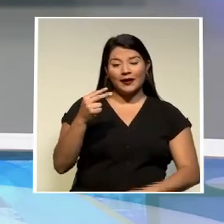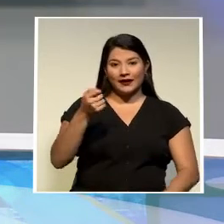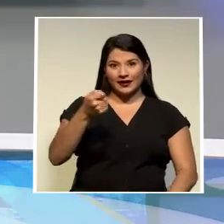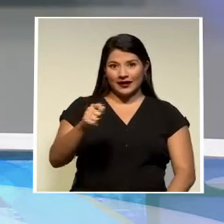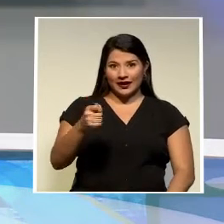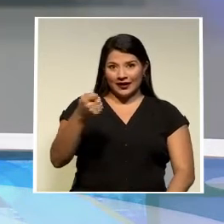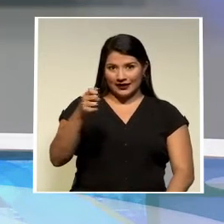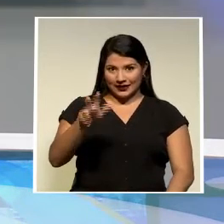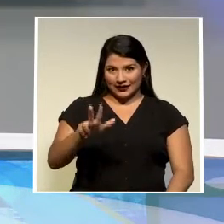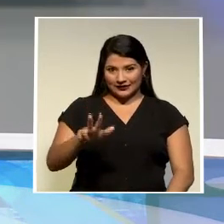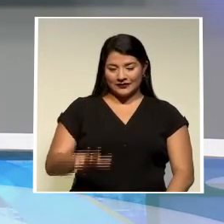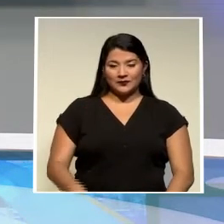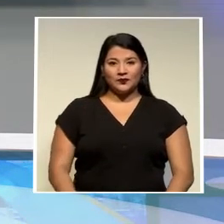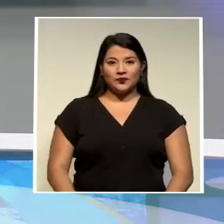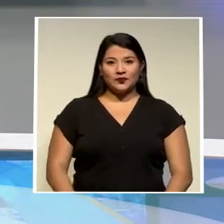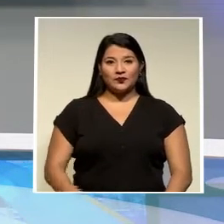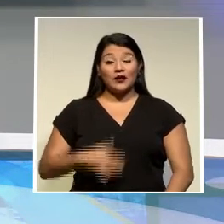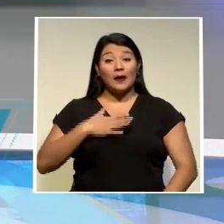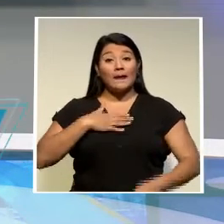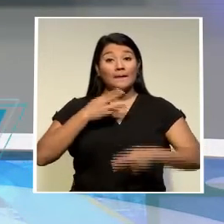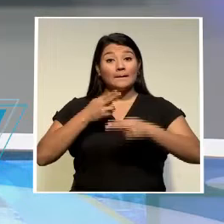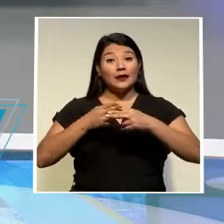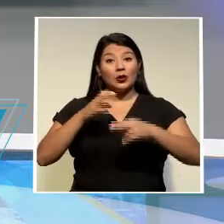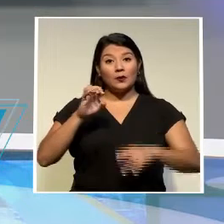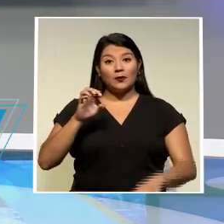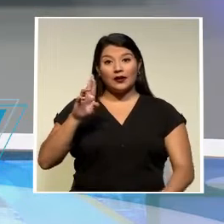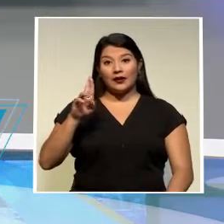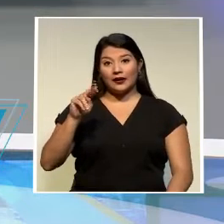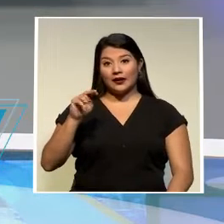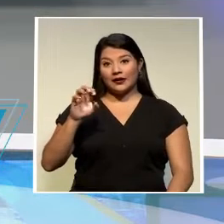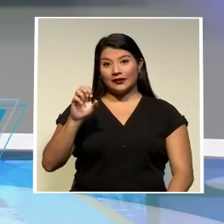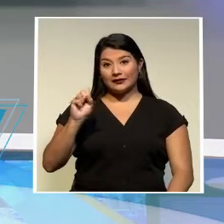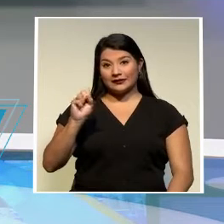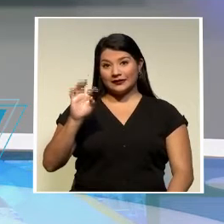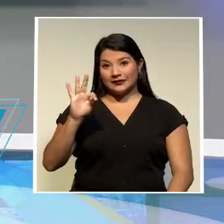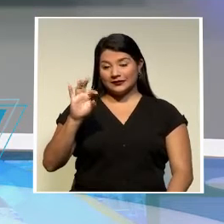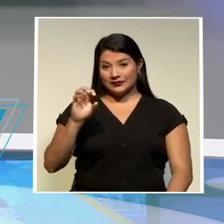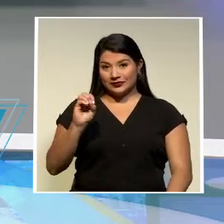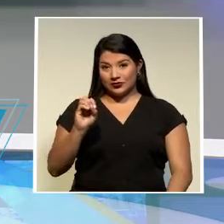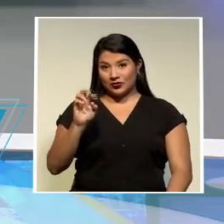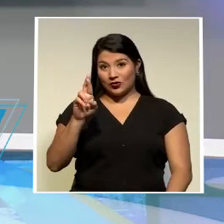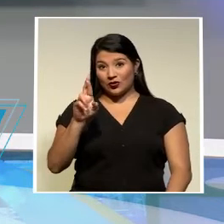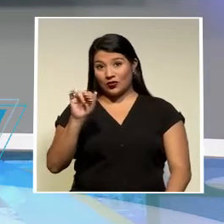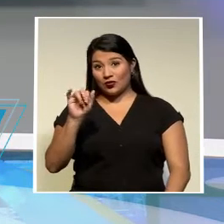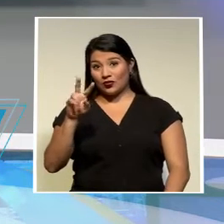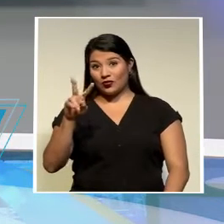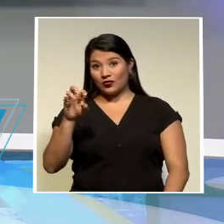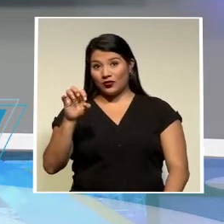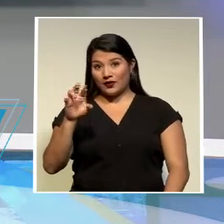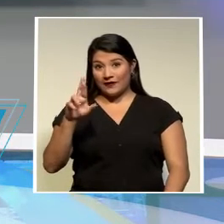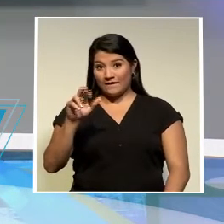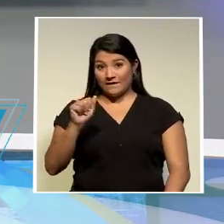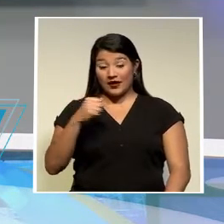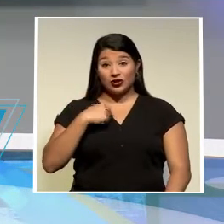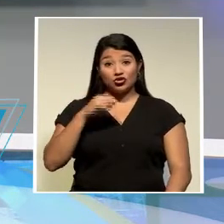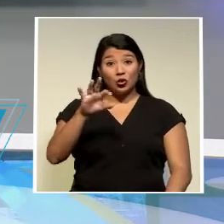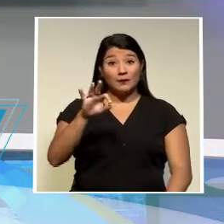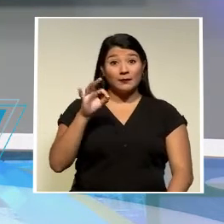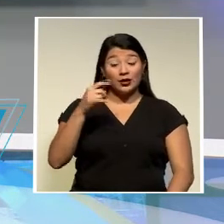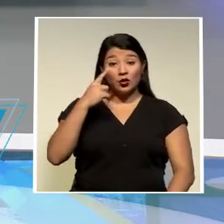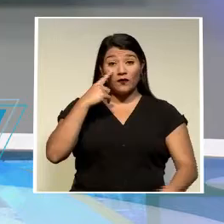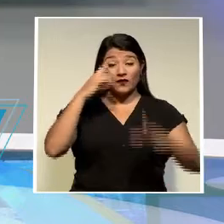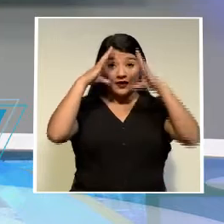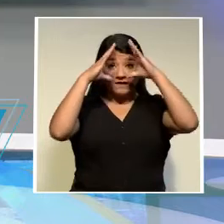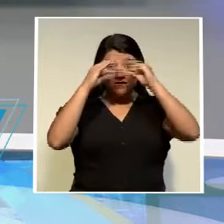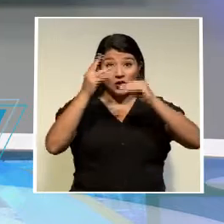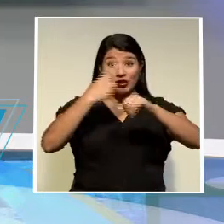señal de Canal 13 soy Ernesto Rivera, los invitamos también a seguir toda la información nacional e